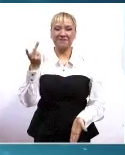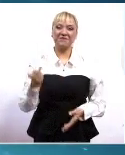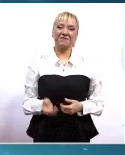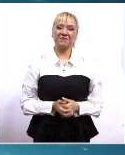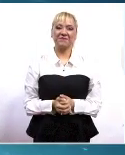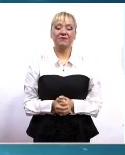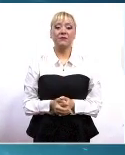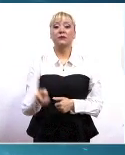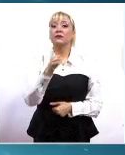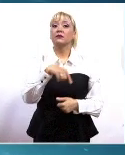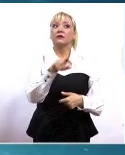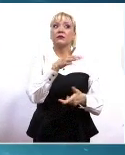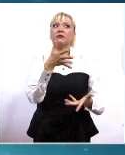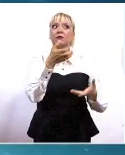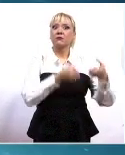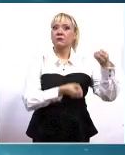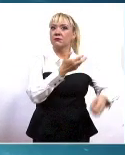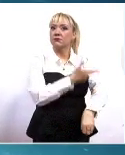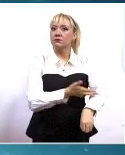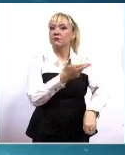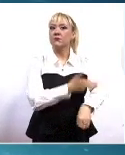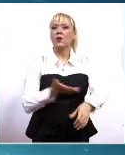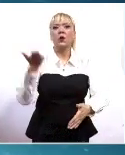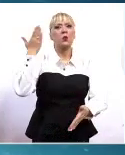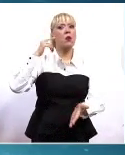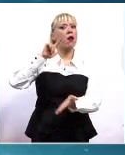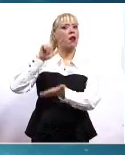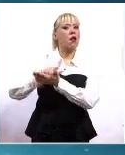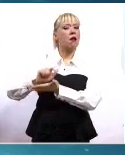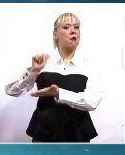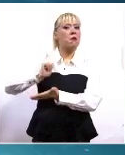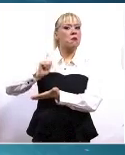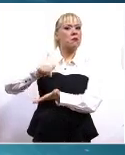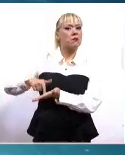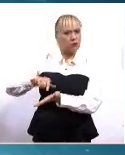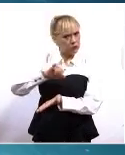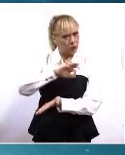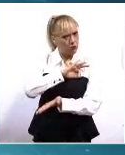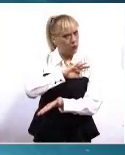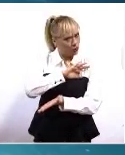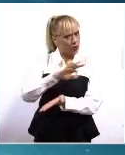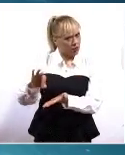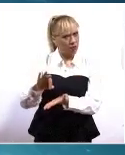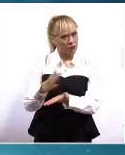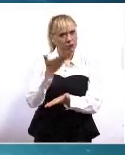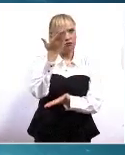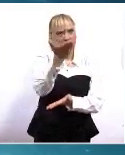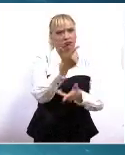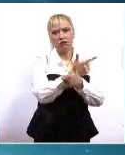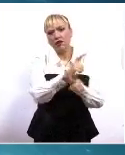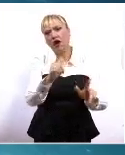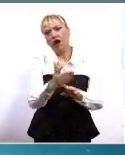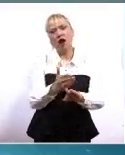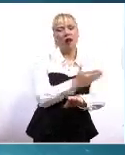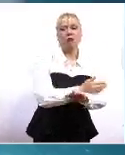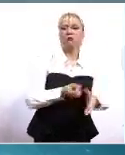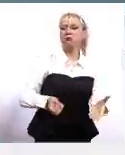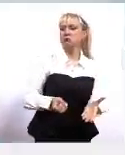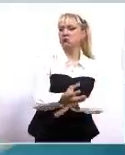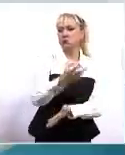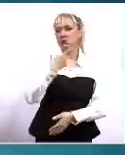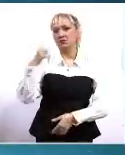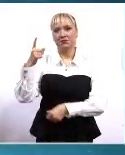Personas procesadas por el sistema penal tradicional sí pueden solicitar la libertad anticipada, determinó la primera sala.